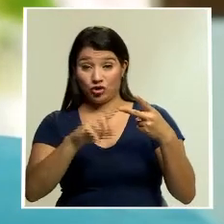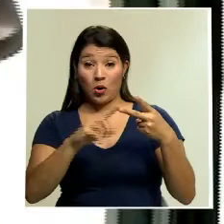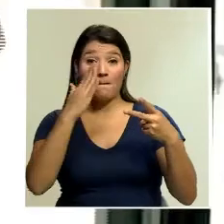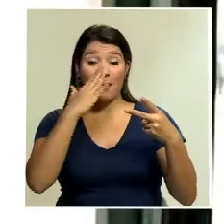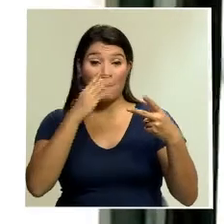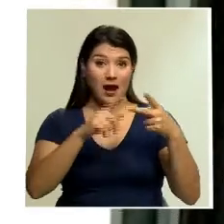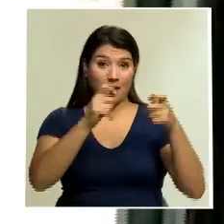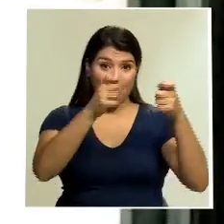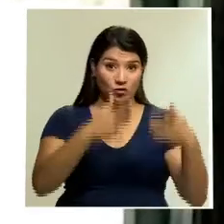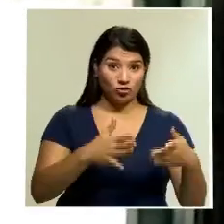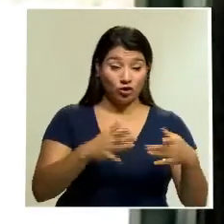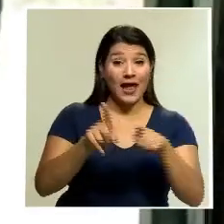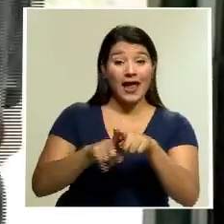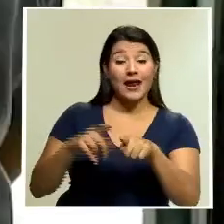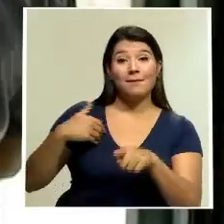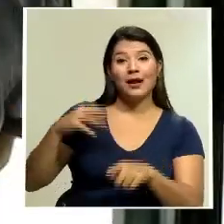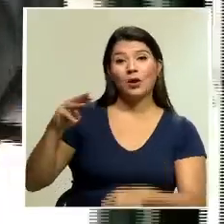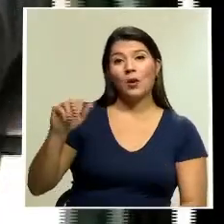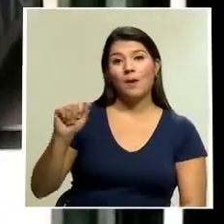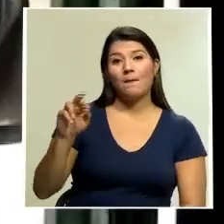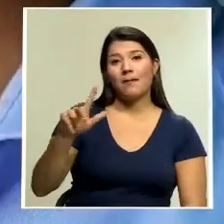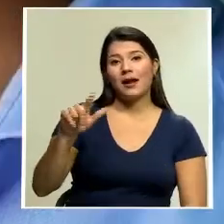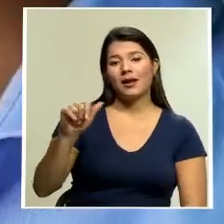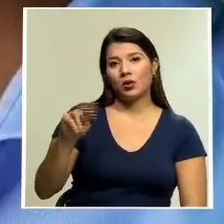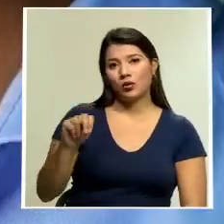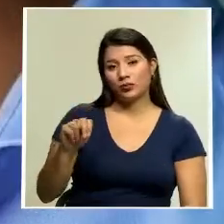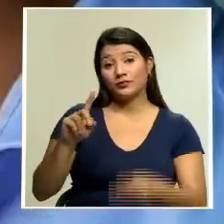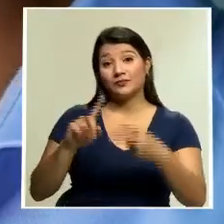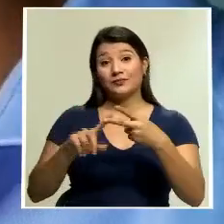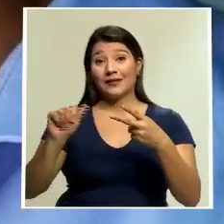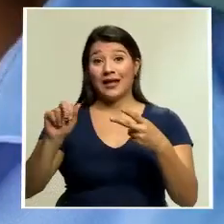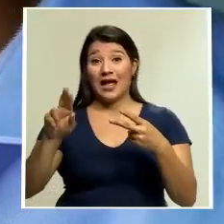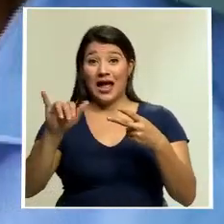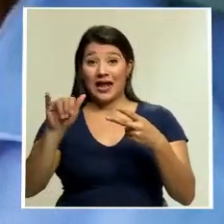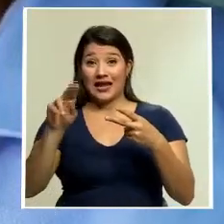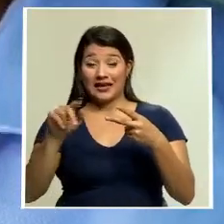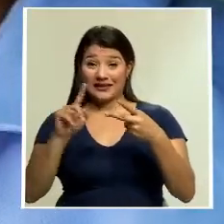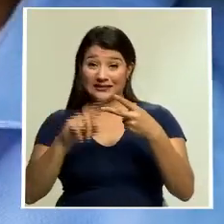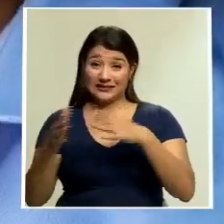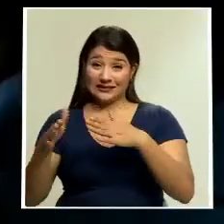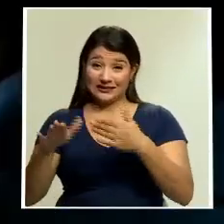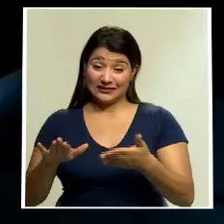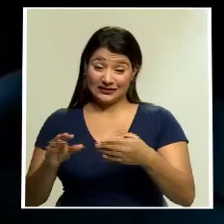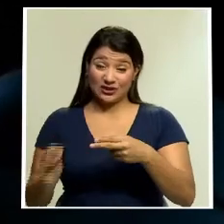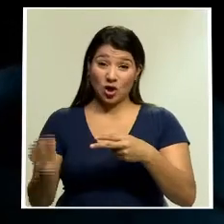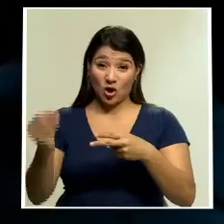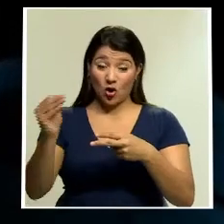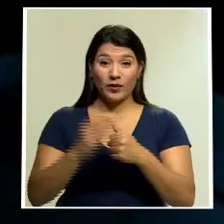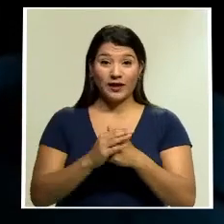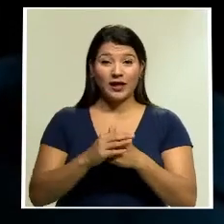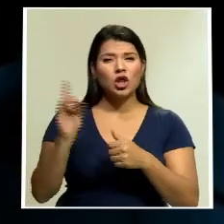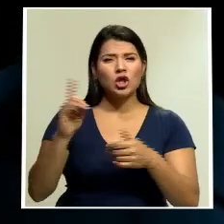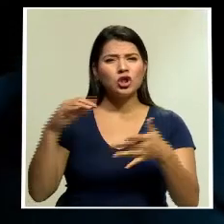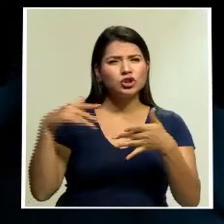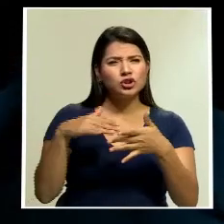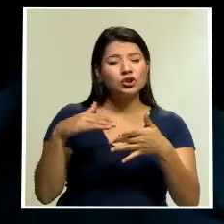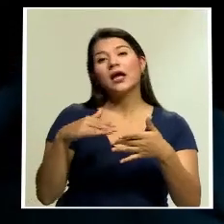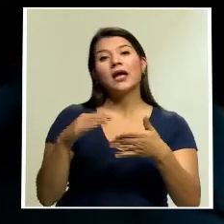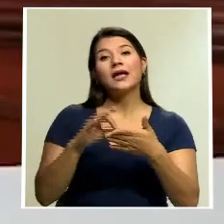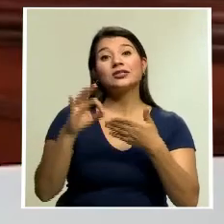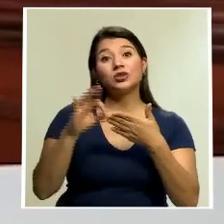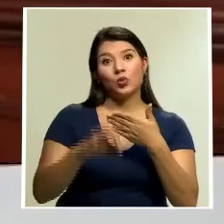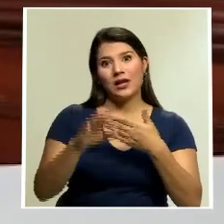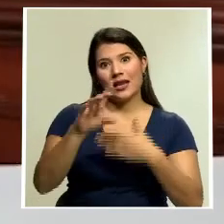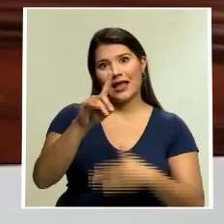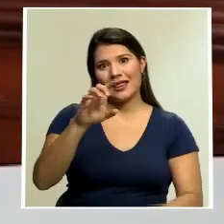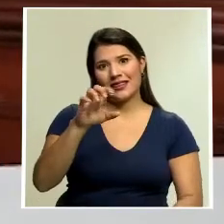son Marlon y Ariana, quien falleció muy joven. Sus primeros estudios los cursó en la Escuela Unidocente de